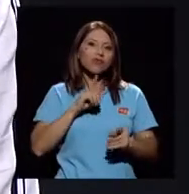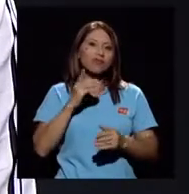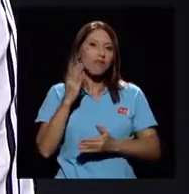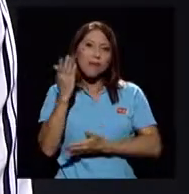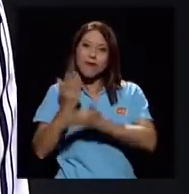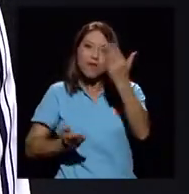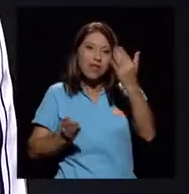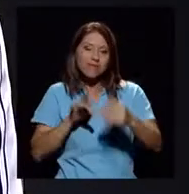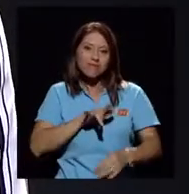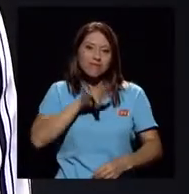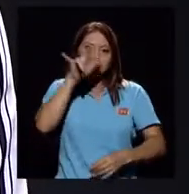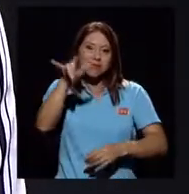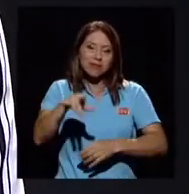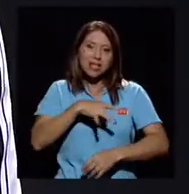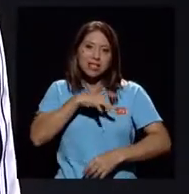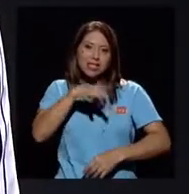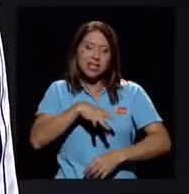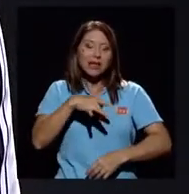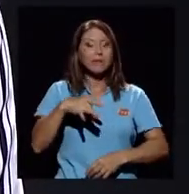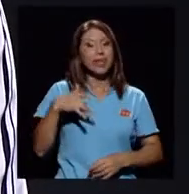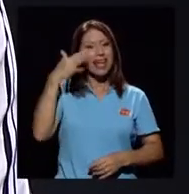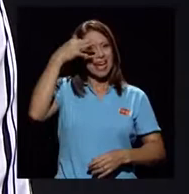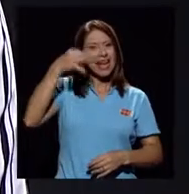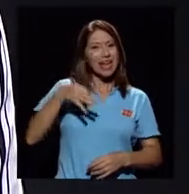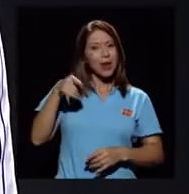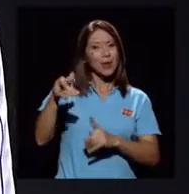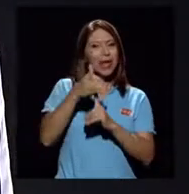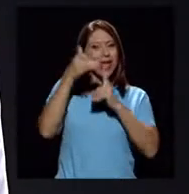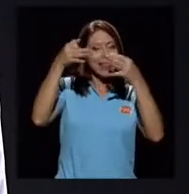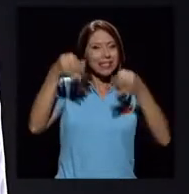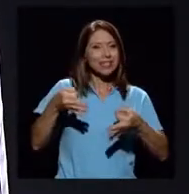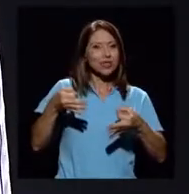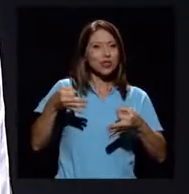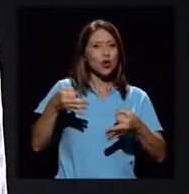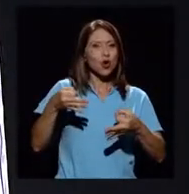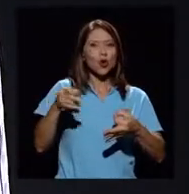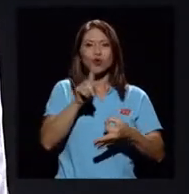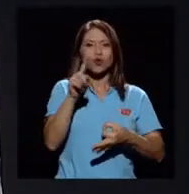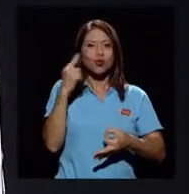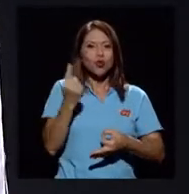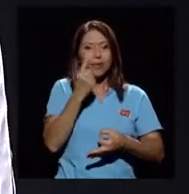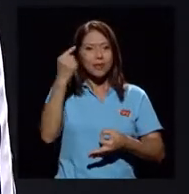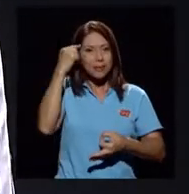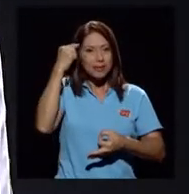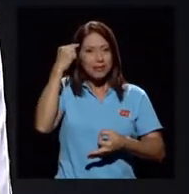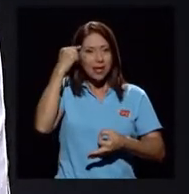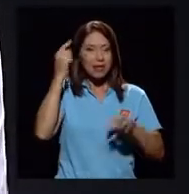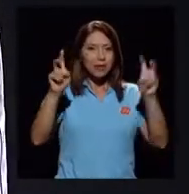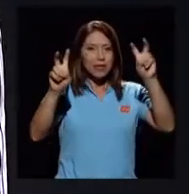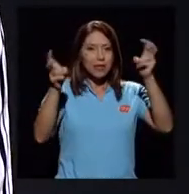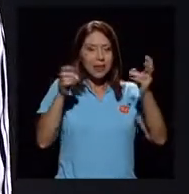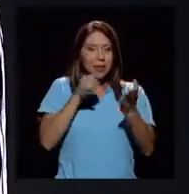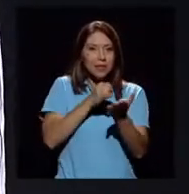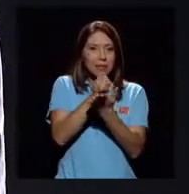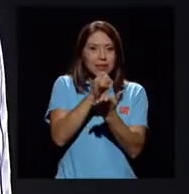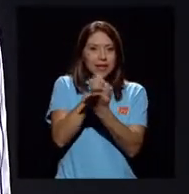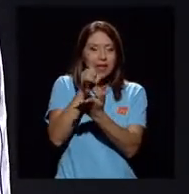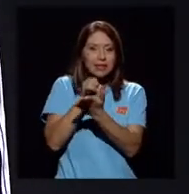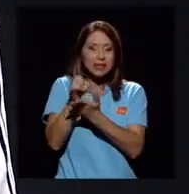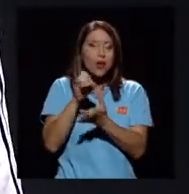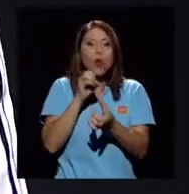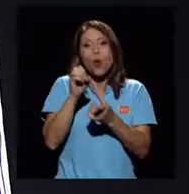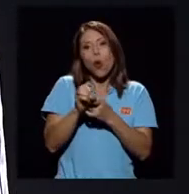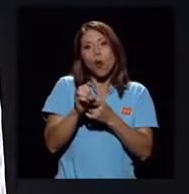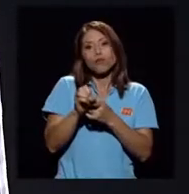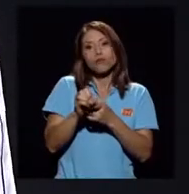Creo que fue una decisión tal vez un poco hecha no solamente pensando en el tema de investigación o en el